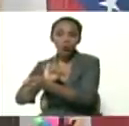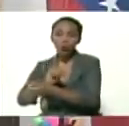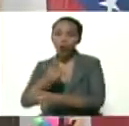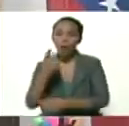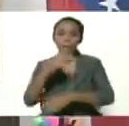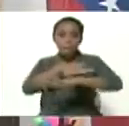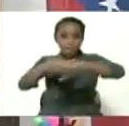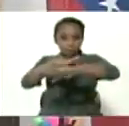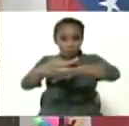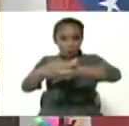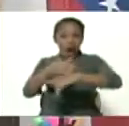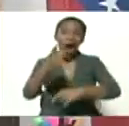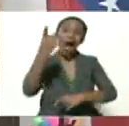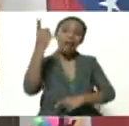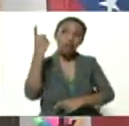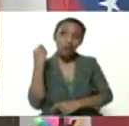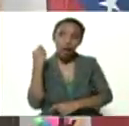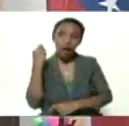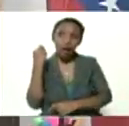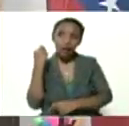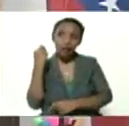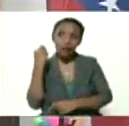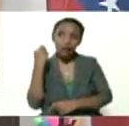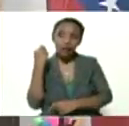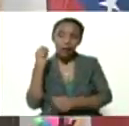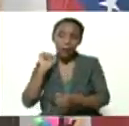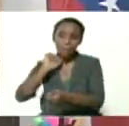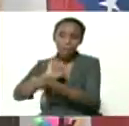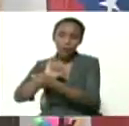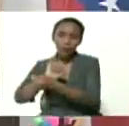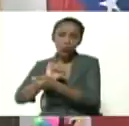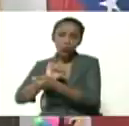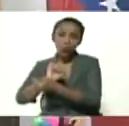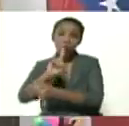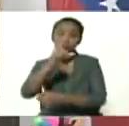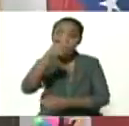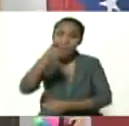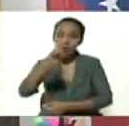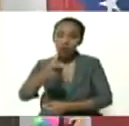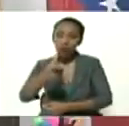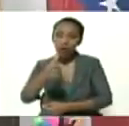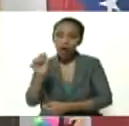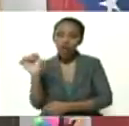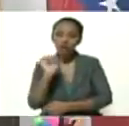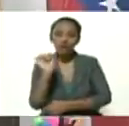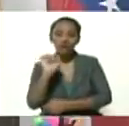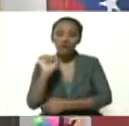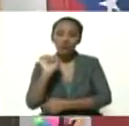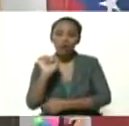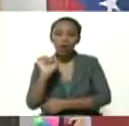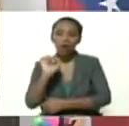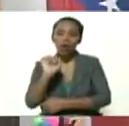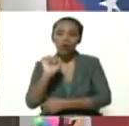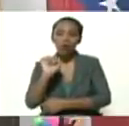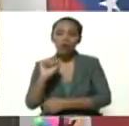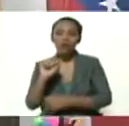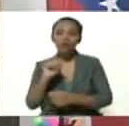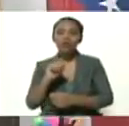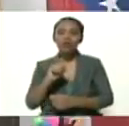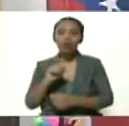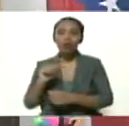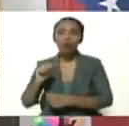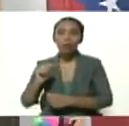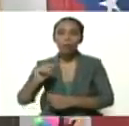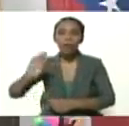ayer fue capturado una persona con un vehículo que se trasladaba de Barranquilla a